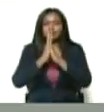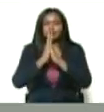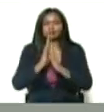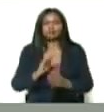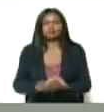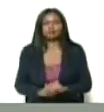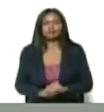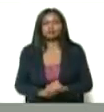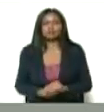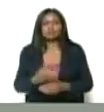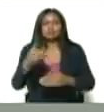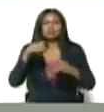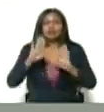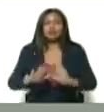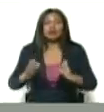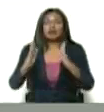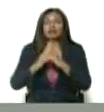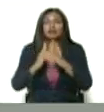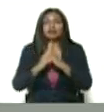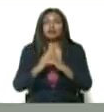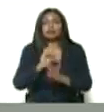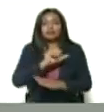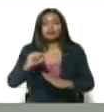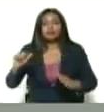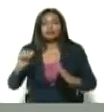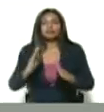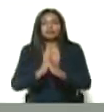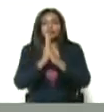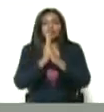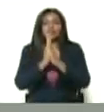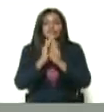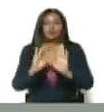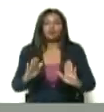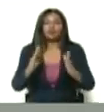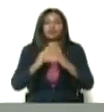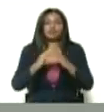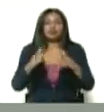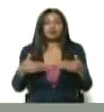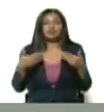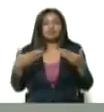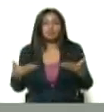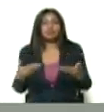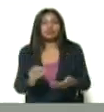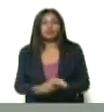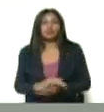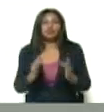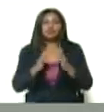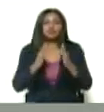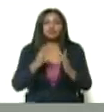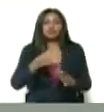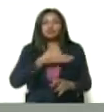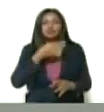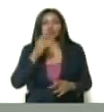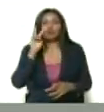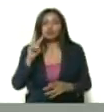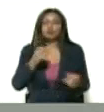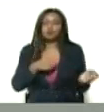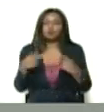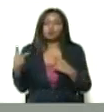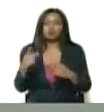cuarentena, Semana Santa en cuarentena. Ahí les estoy regalando en mis redes sociales, ya lo estoy viendo aquí en